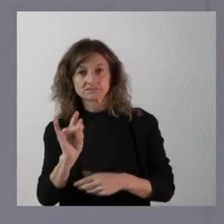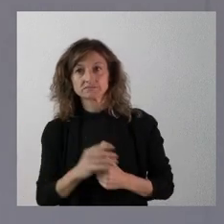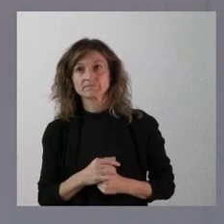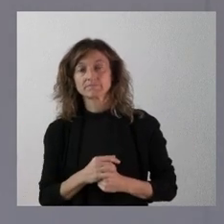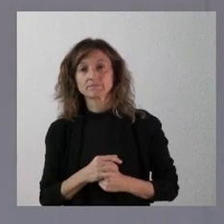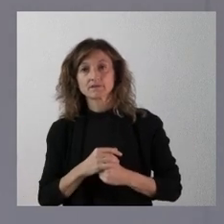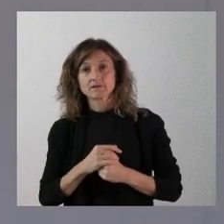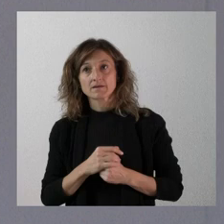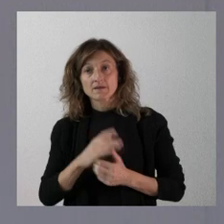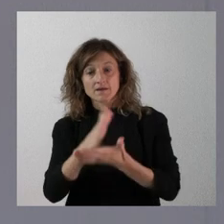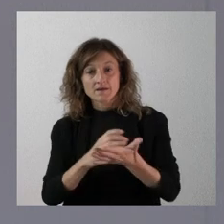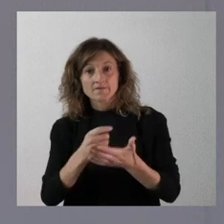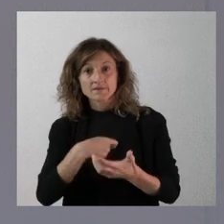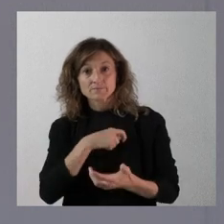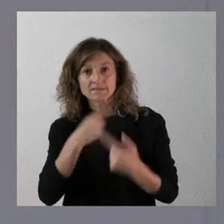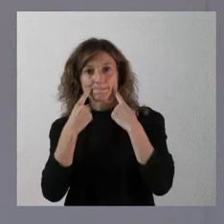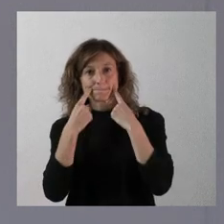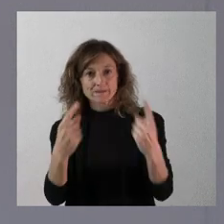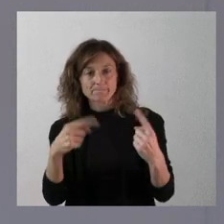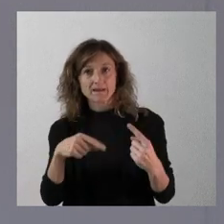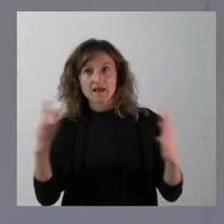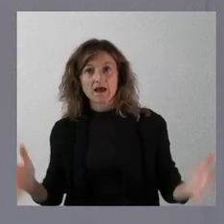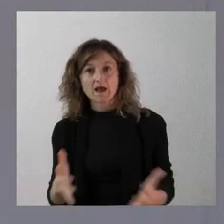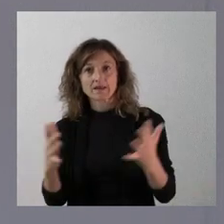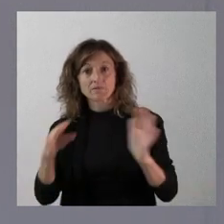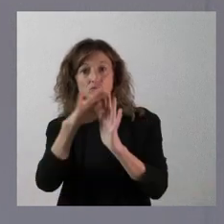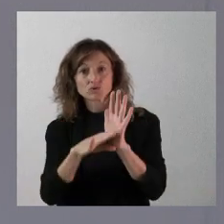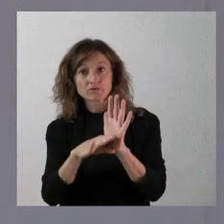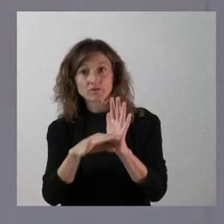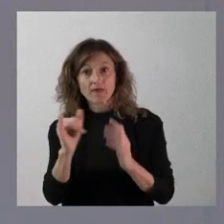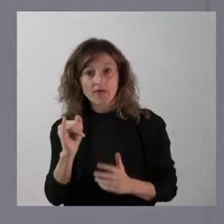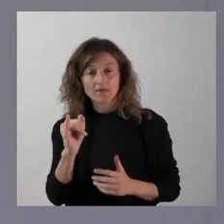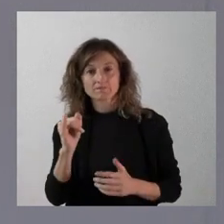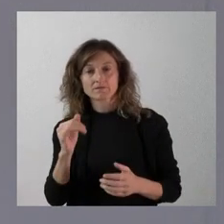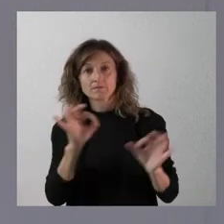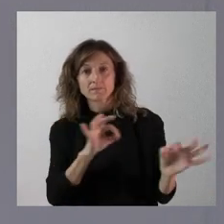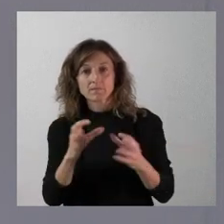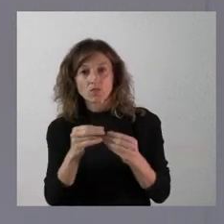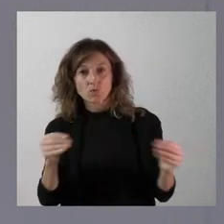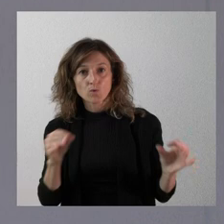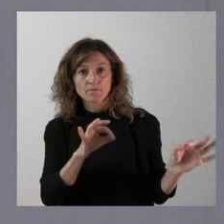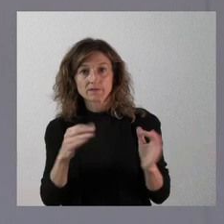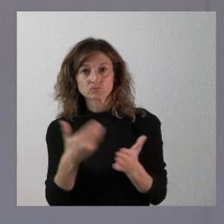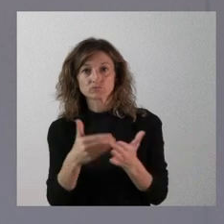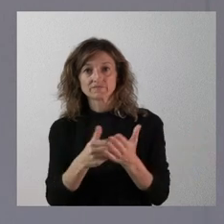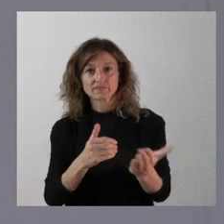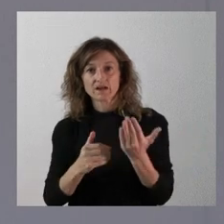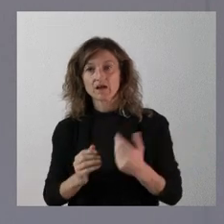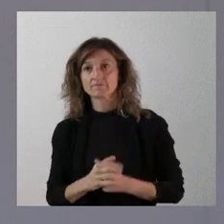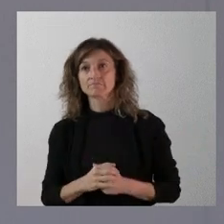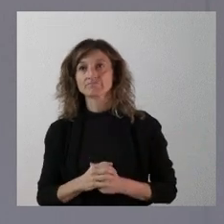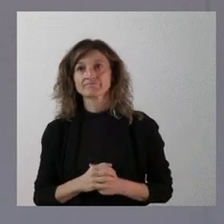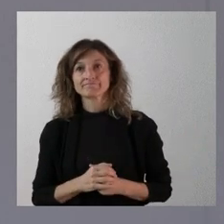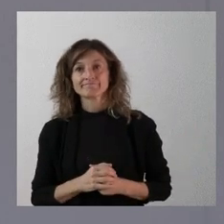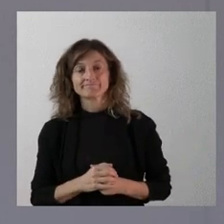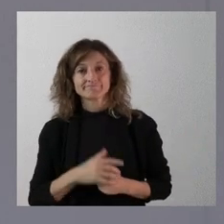llegó la primera comunidad Autónoma de España animamos a todas las personas que compran las condiciones para que vayan preparando la documentación justificativa lógicamente como